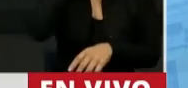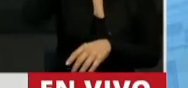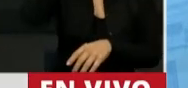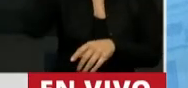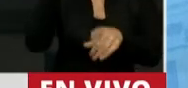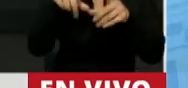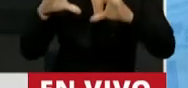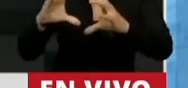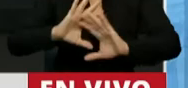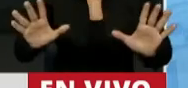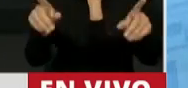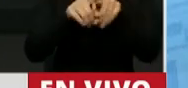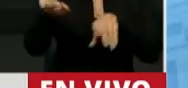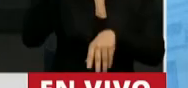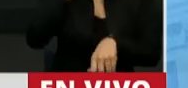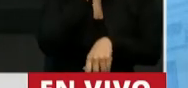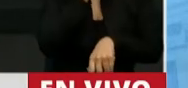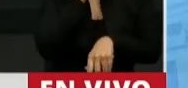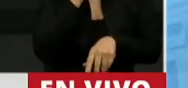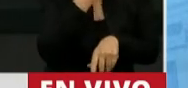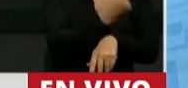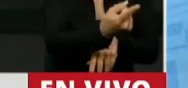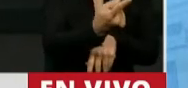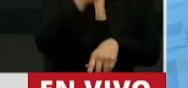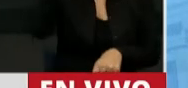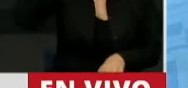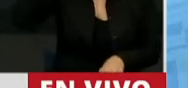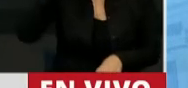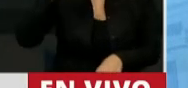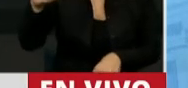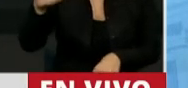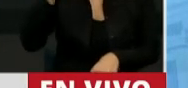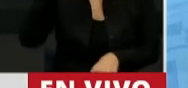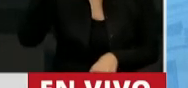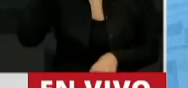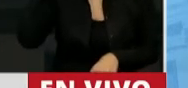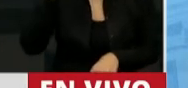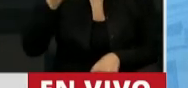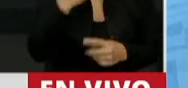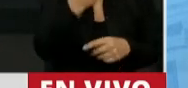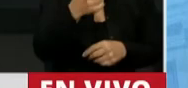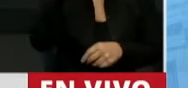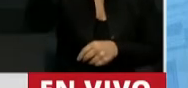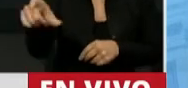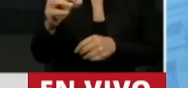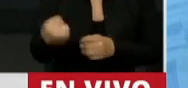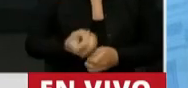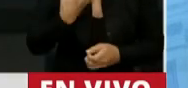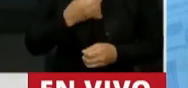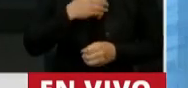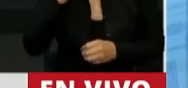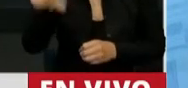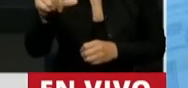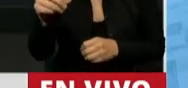gran crítico y comentarista de este deporte, Enzo Ardigó, Maradona tenía ese don mágico que le